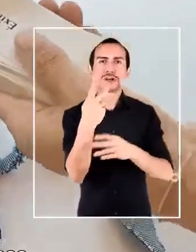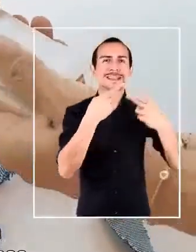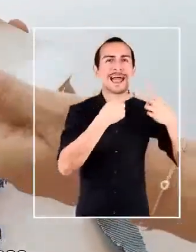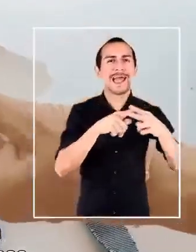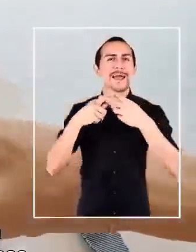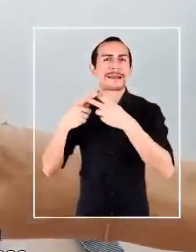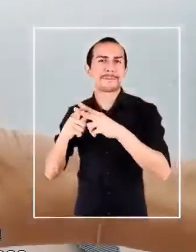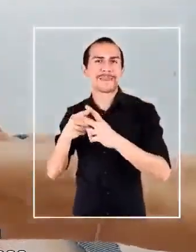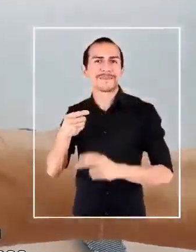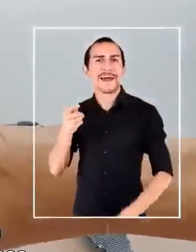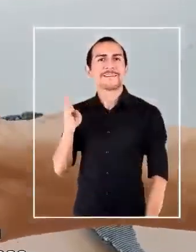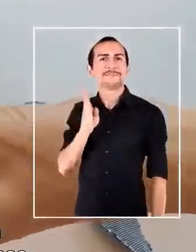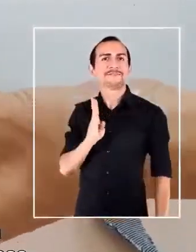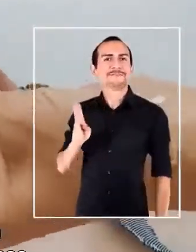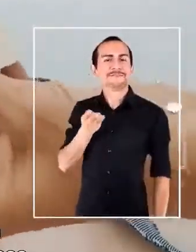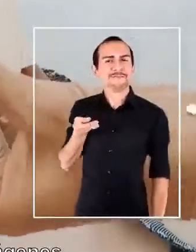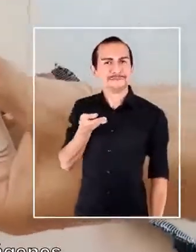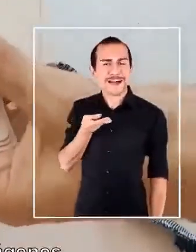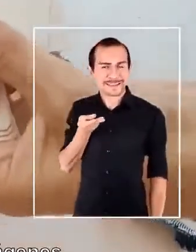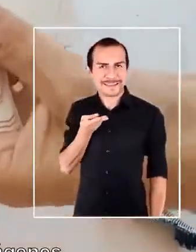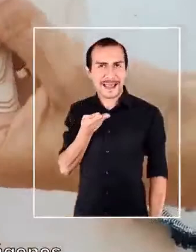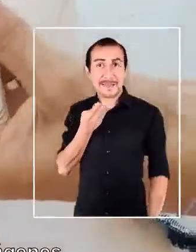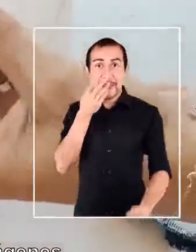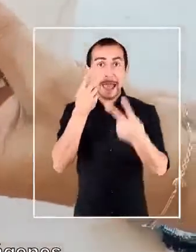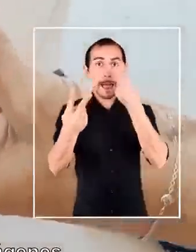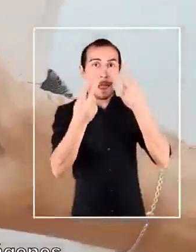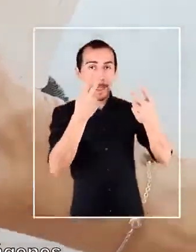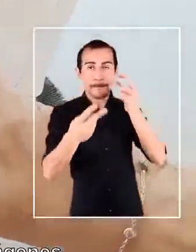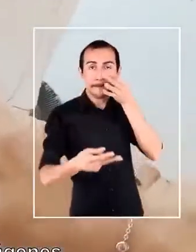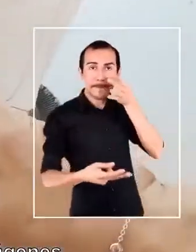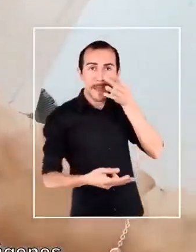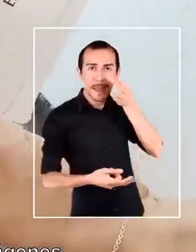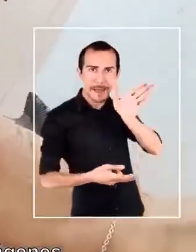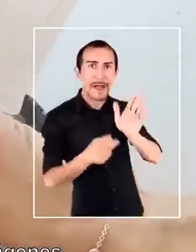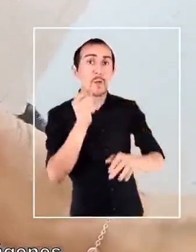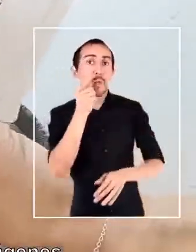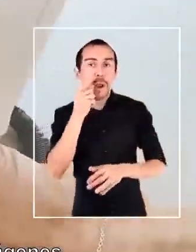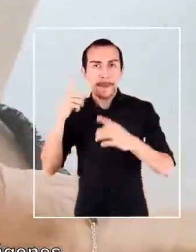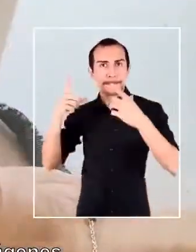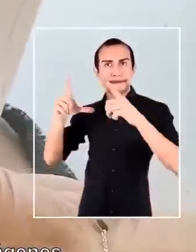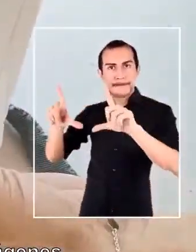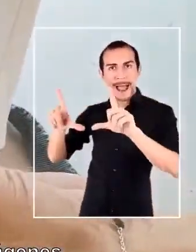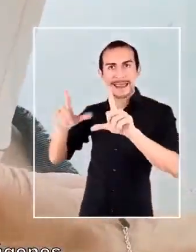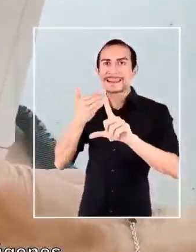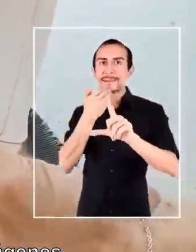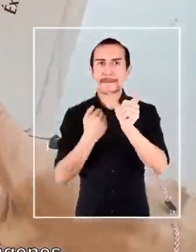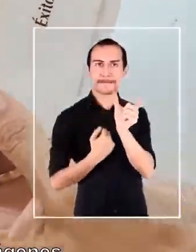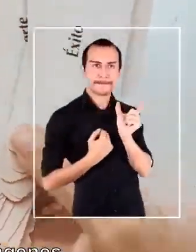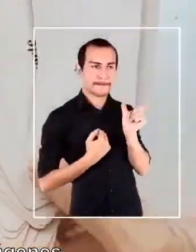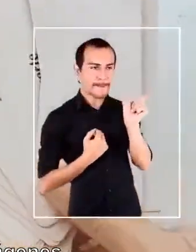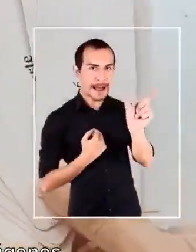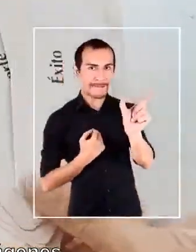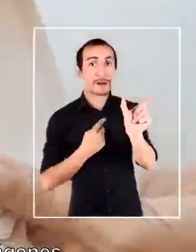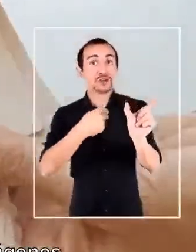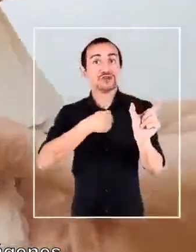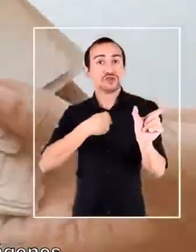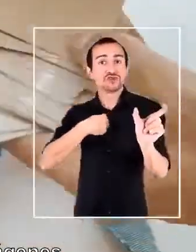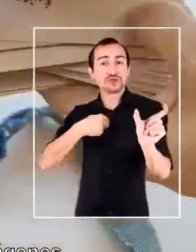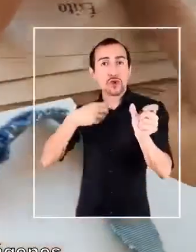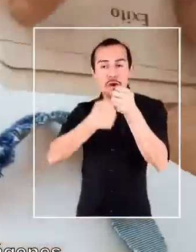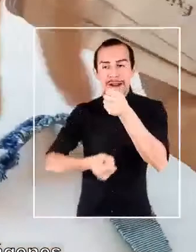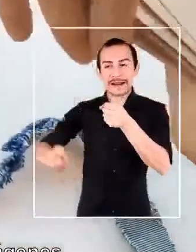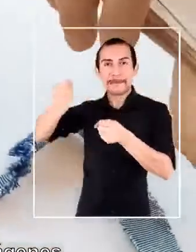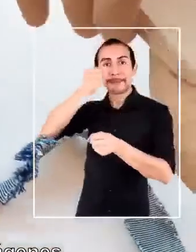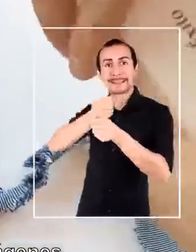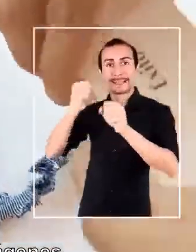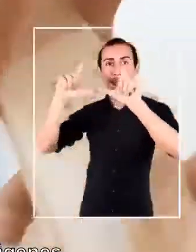dos herramientas básicas de la apreciación, que es la imagen y la palabra. Reemplacé